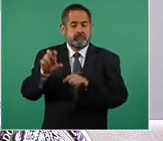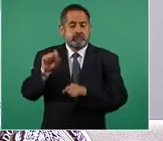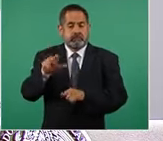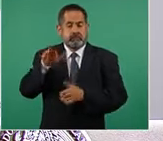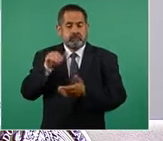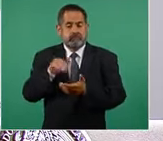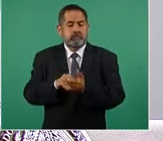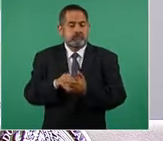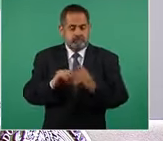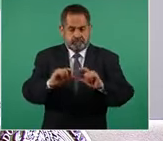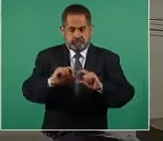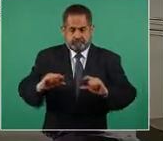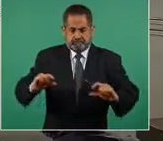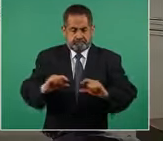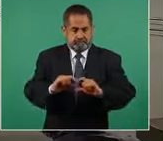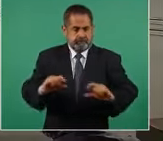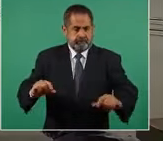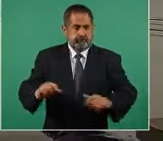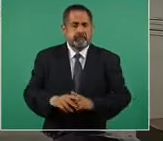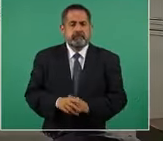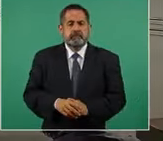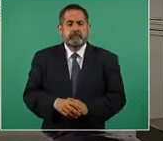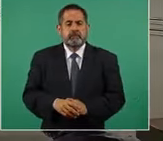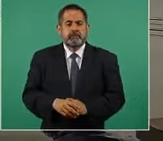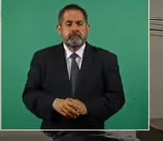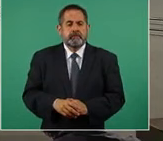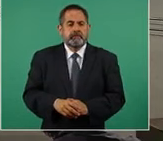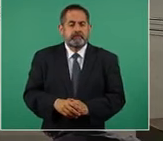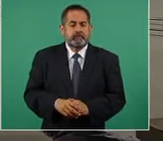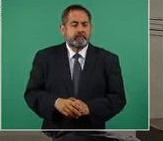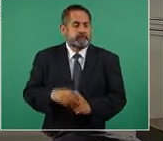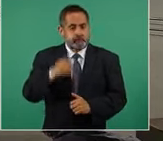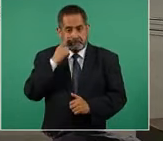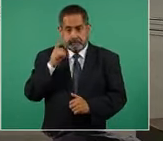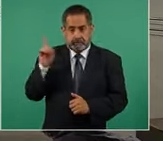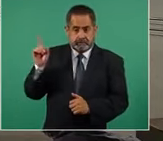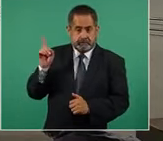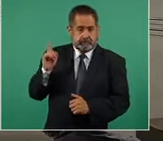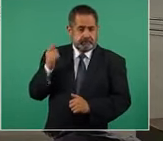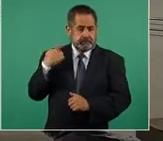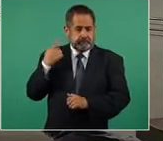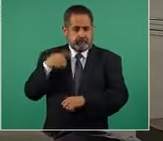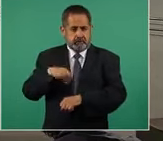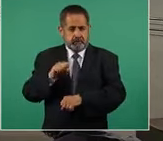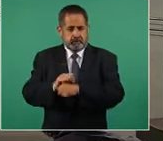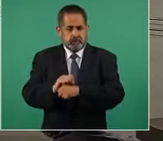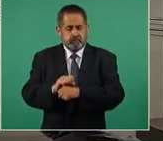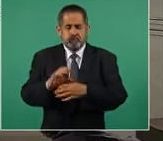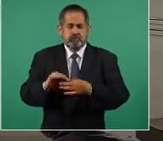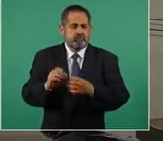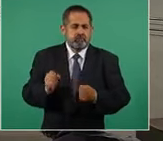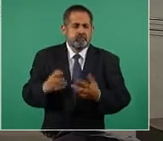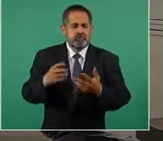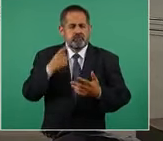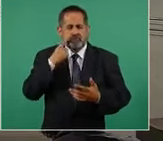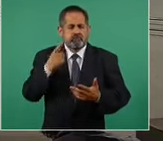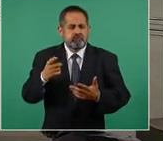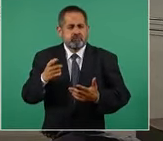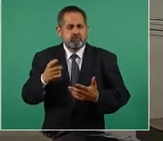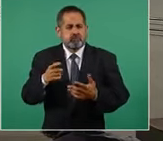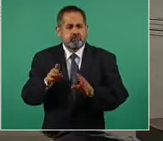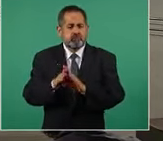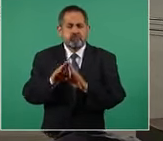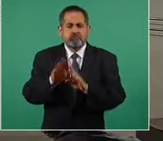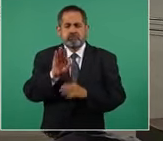37.765.000 dosis de vacuna y en el último vemos que en esta semana habíamos planteado